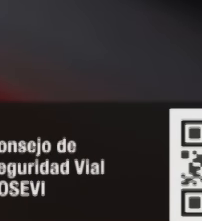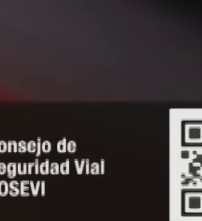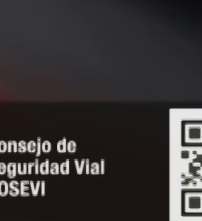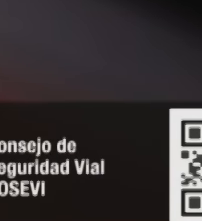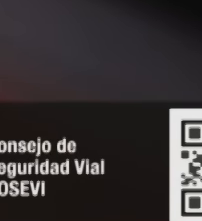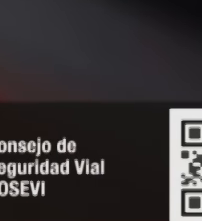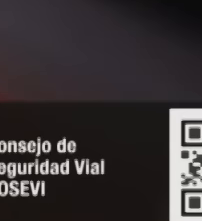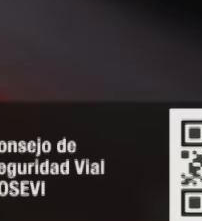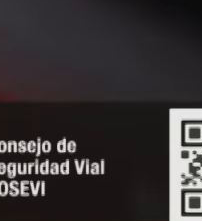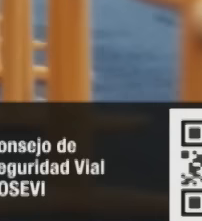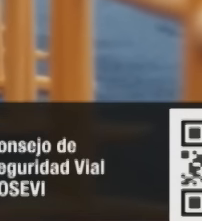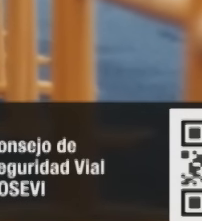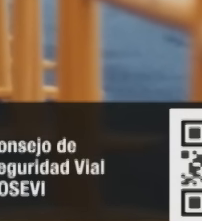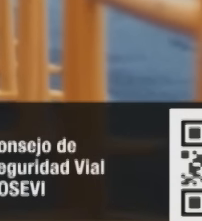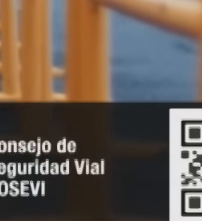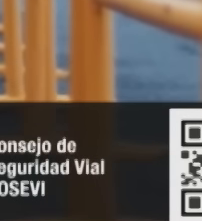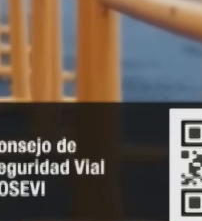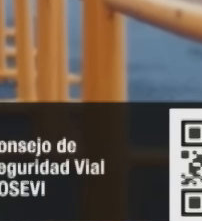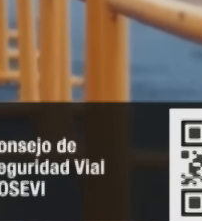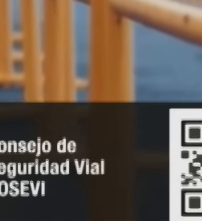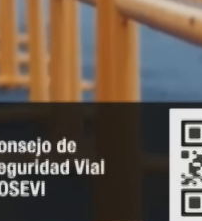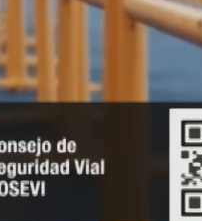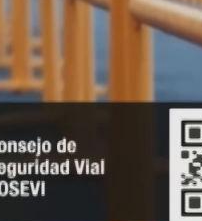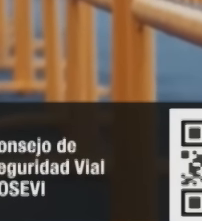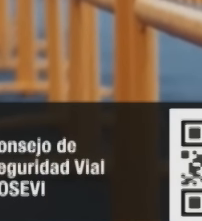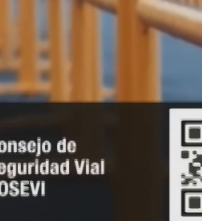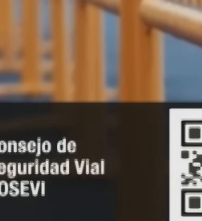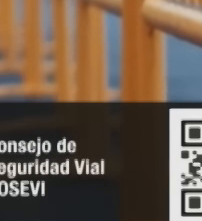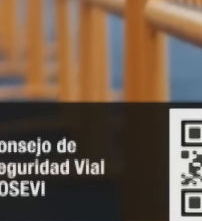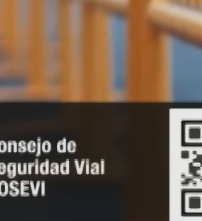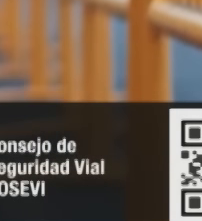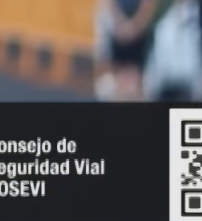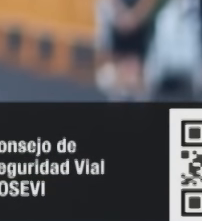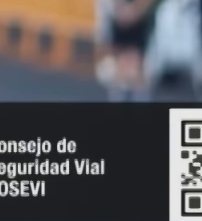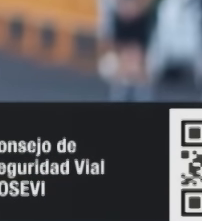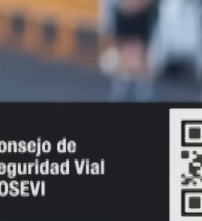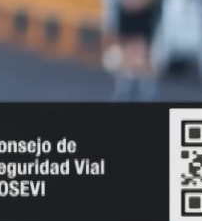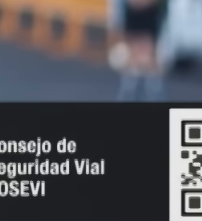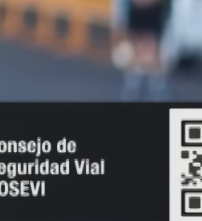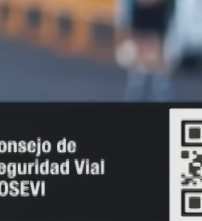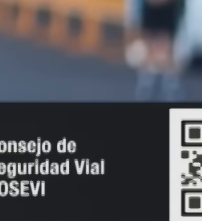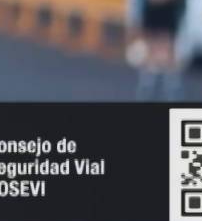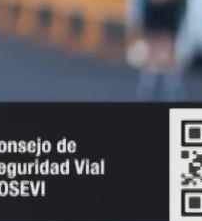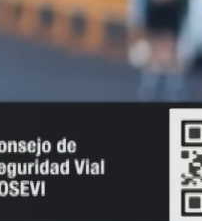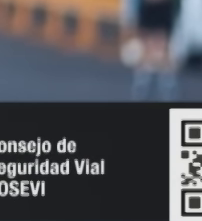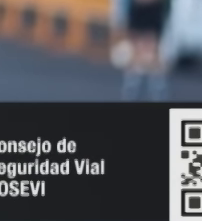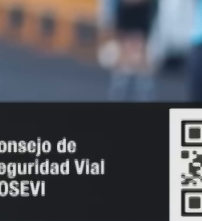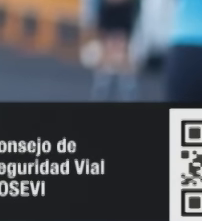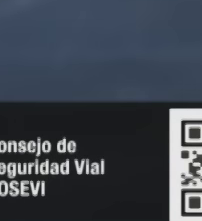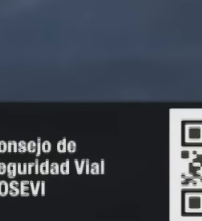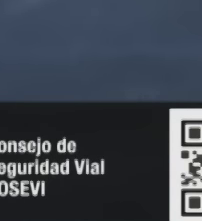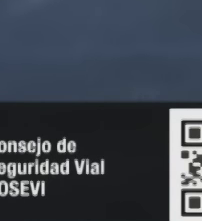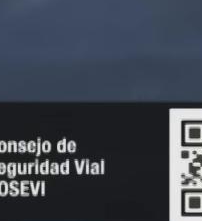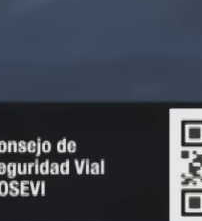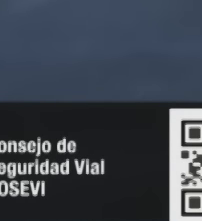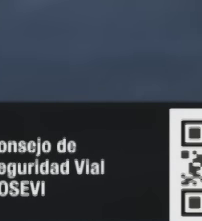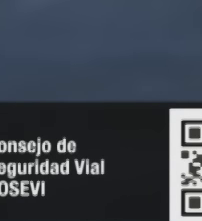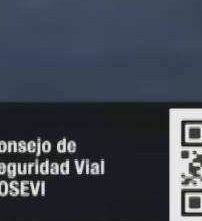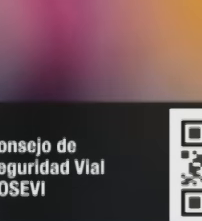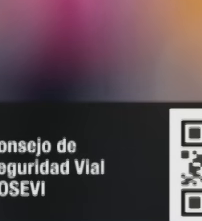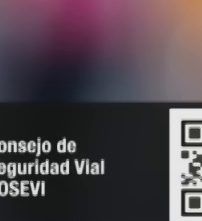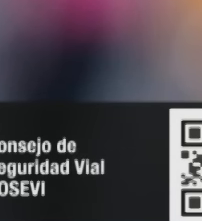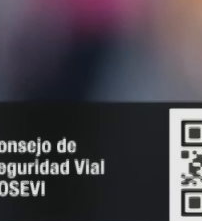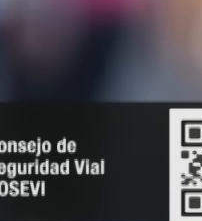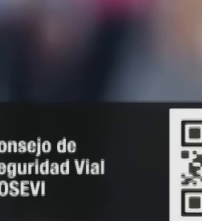km y la hicieron en la tarde como a las 2 s Sí yo cre me recuperé Antier Ah usted